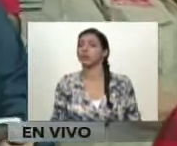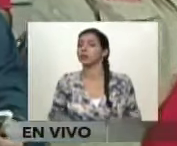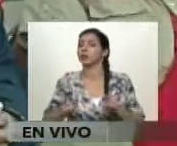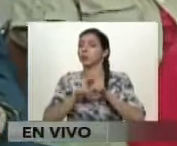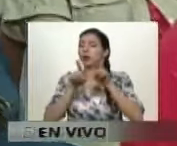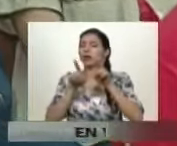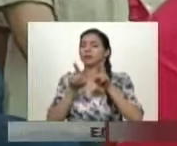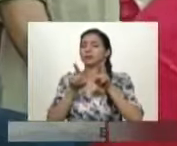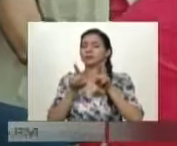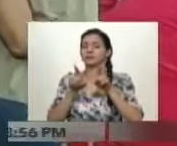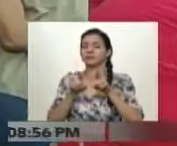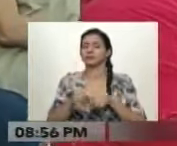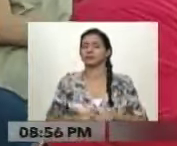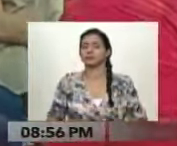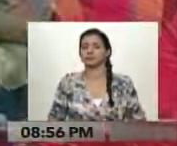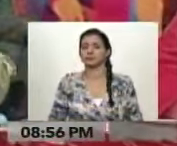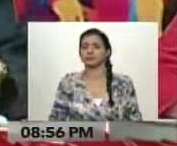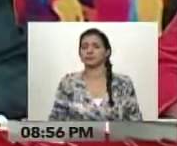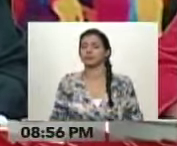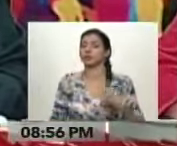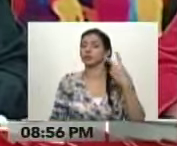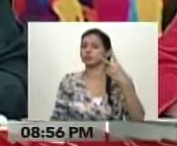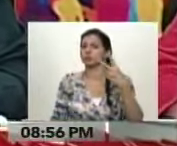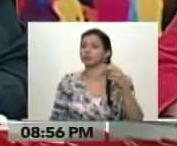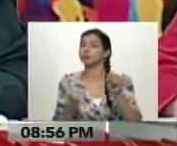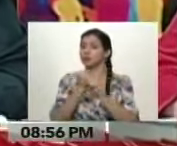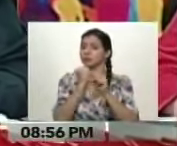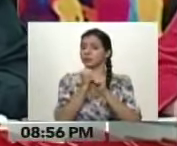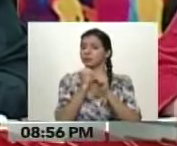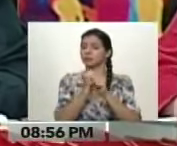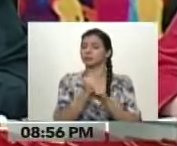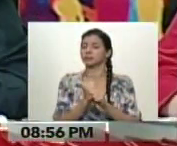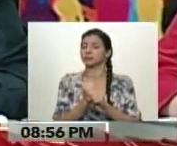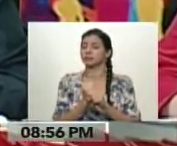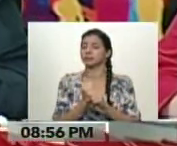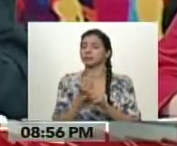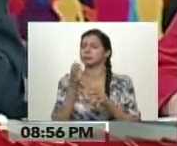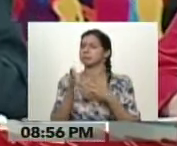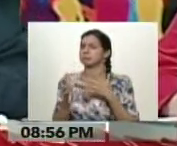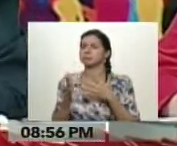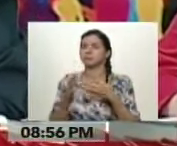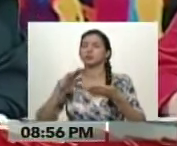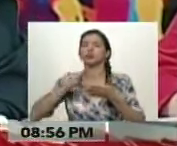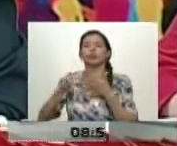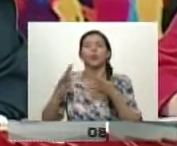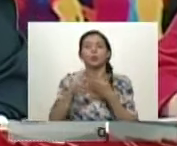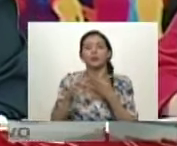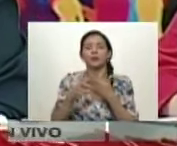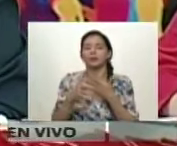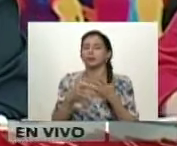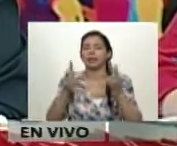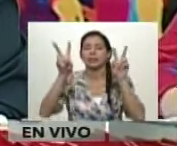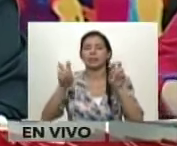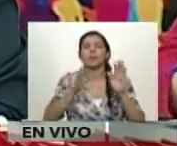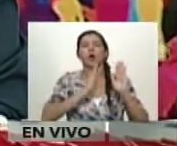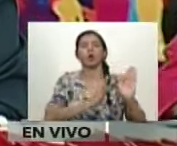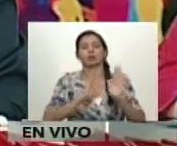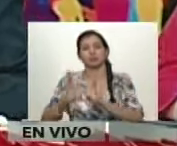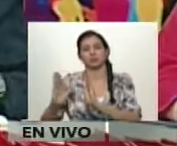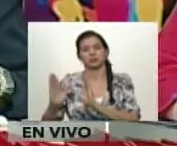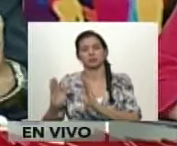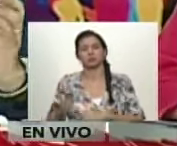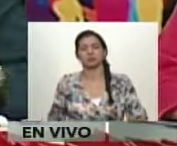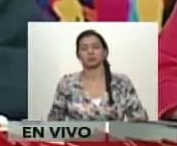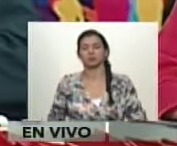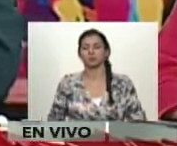Igualmente, hay dos tareas que tienen mucho que ver con lo organizativo. Y yo